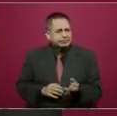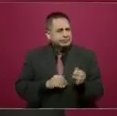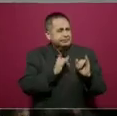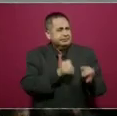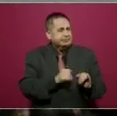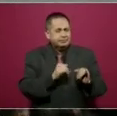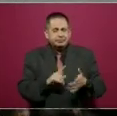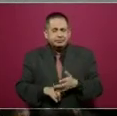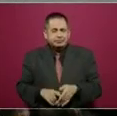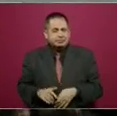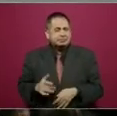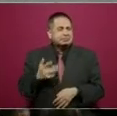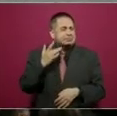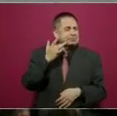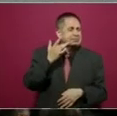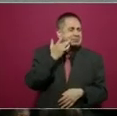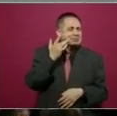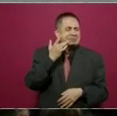el lujo barato.